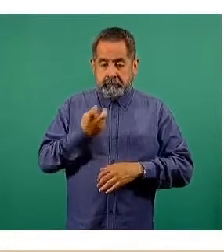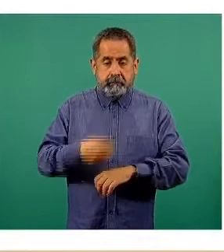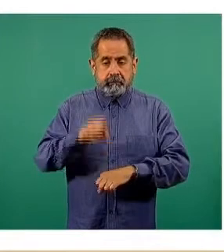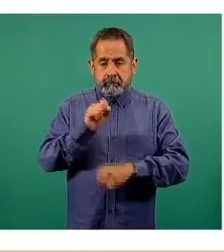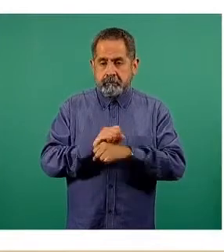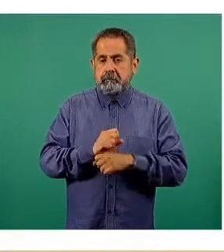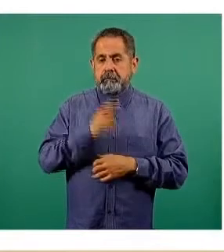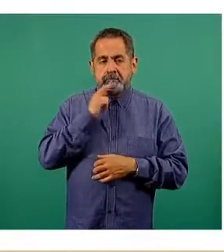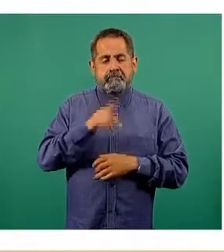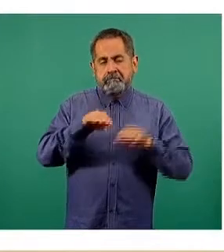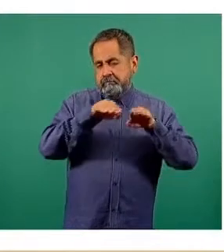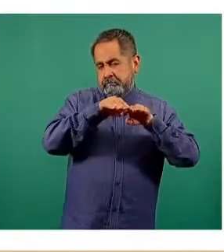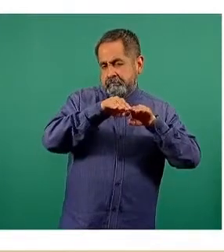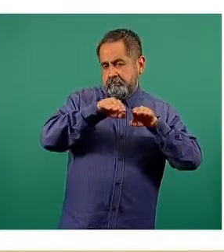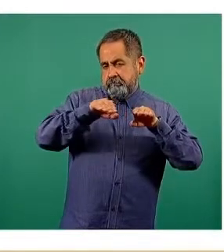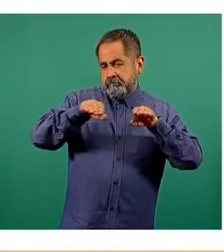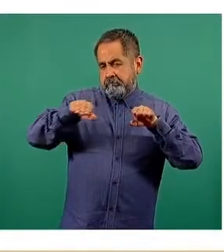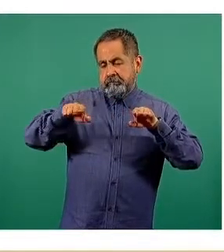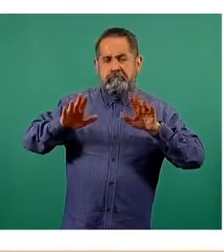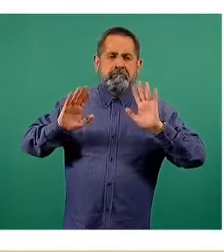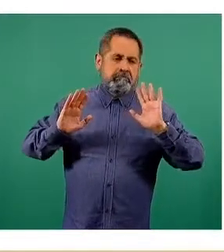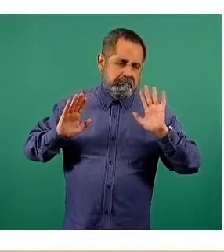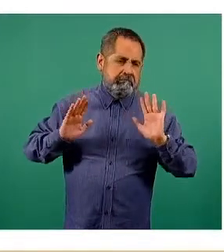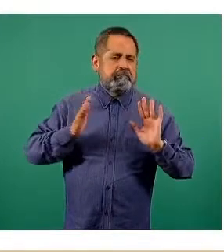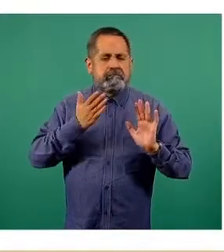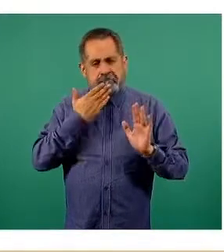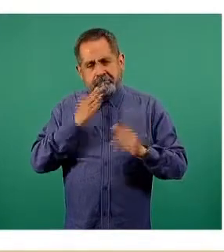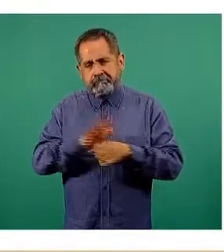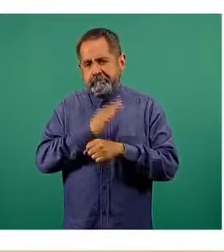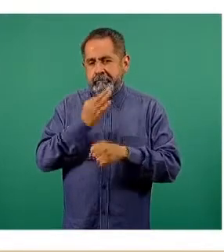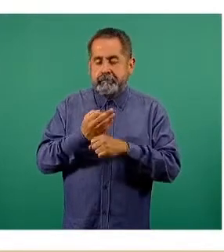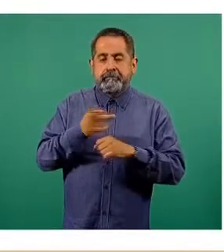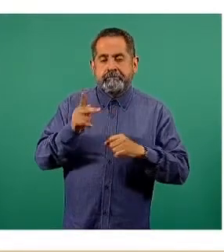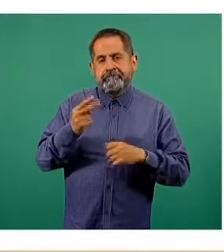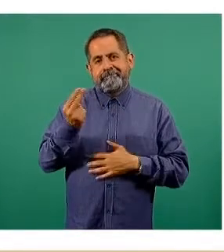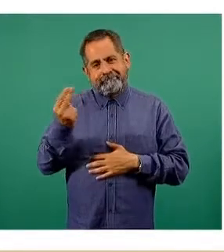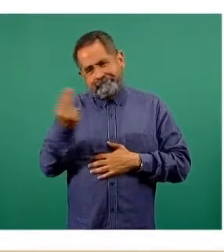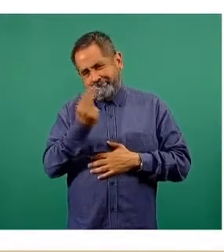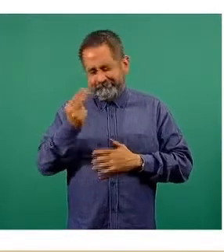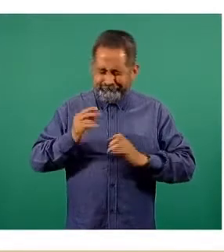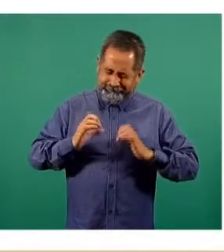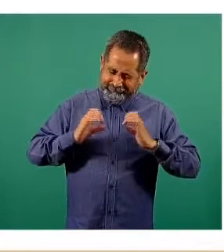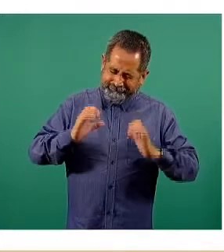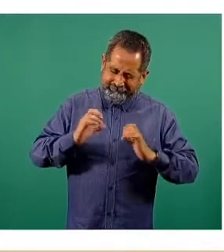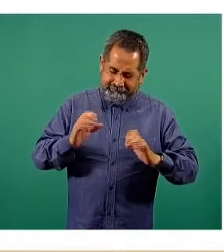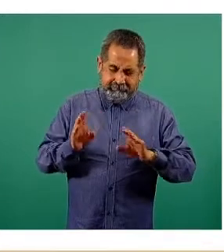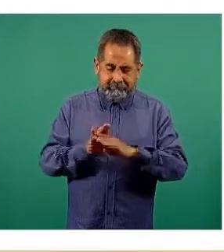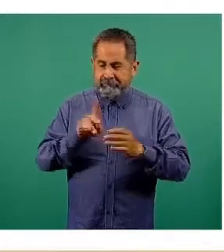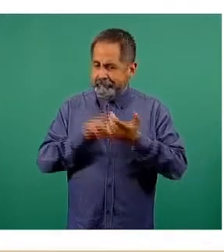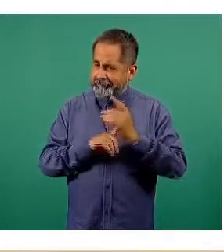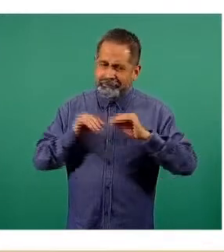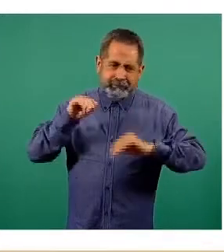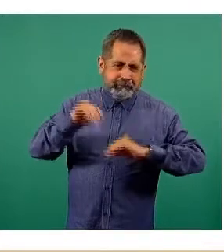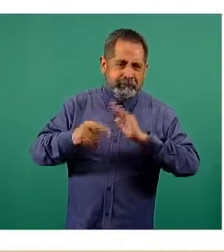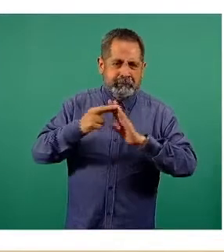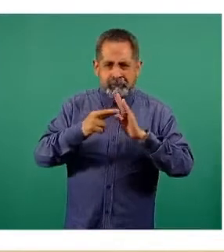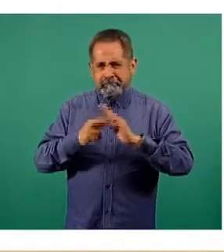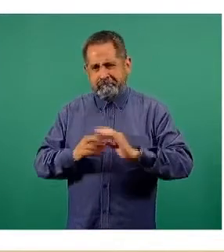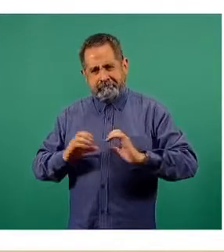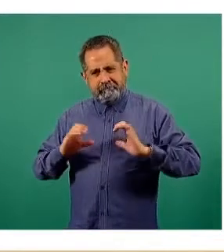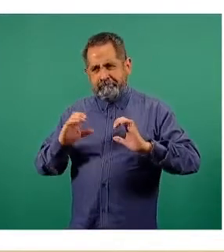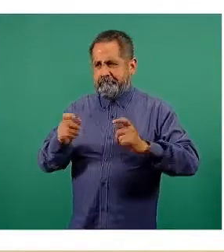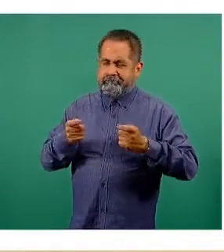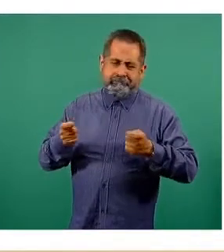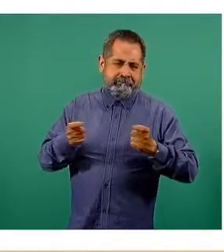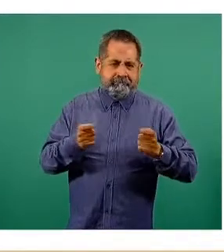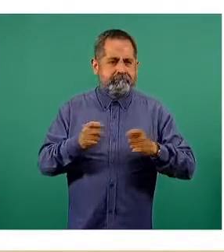un comportamiento de meseta. Eso es bueno, pero mantener ese comportamiento va a requerir, lo hemos dicho, implementación de las medidas